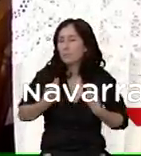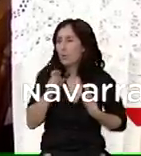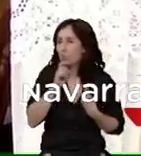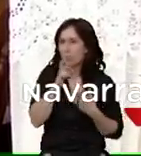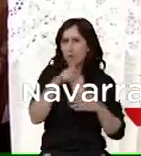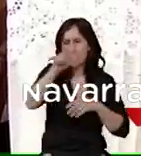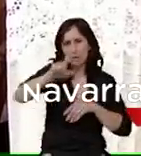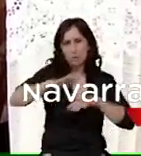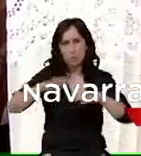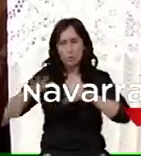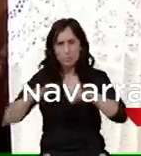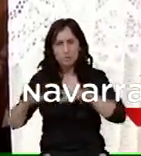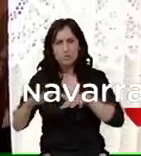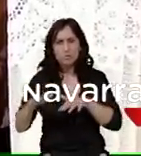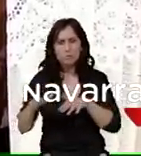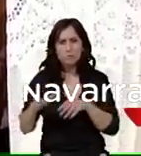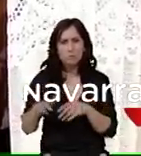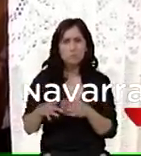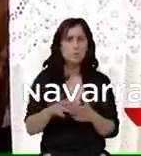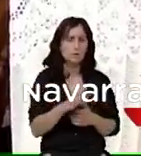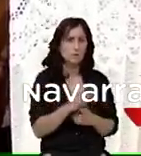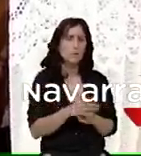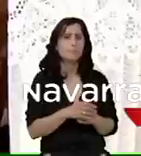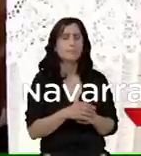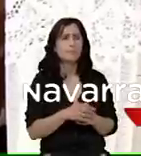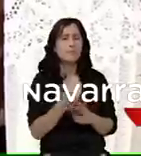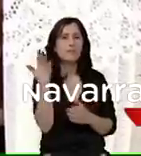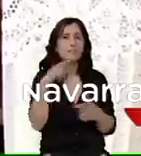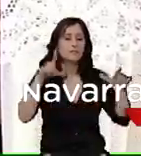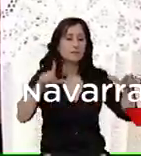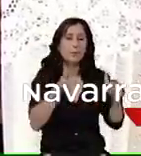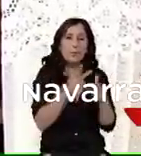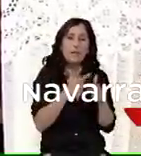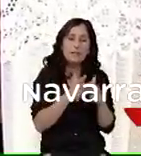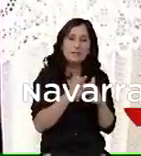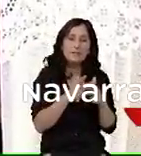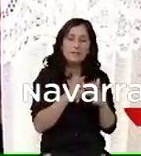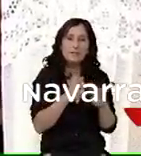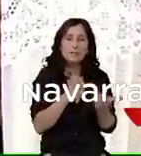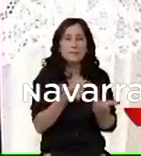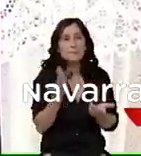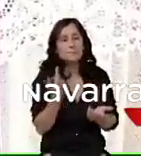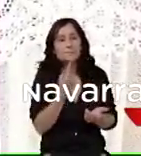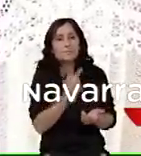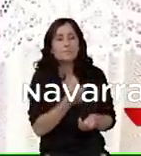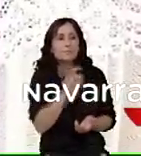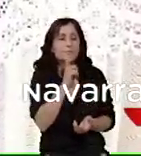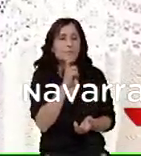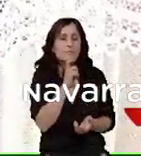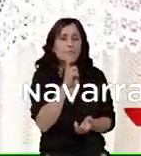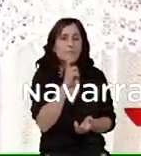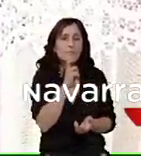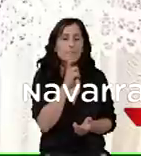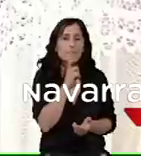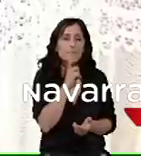mucho movimiento, la gente podía... sí. A ver, en la taberna, pues no sé cómo decirte, pues era